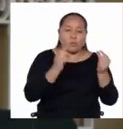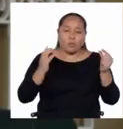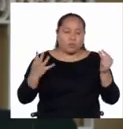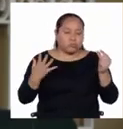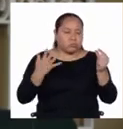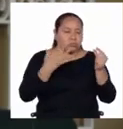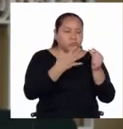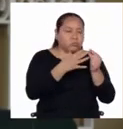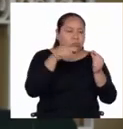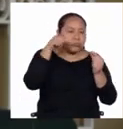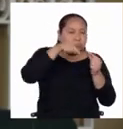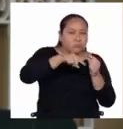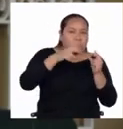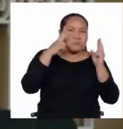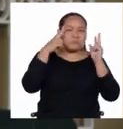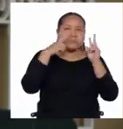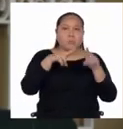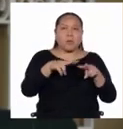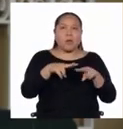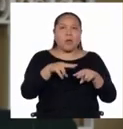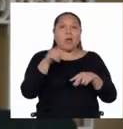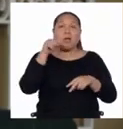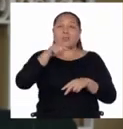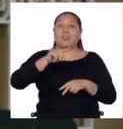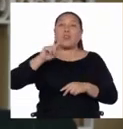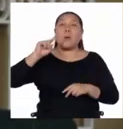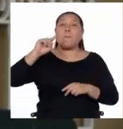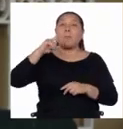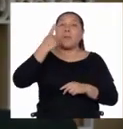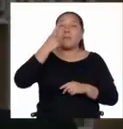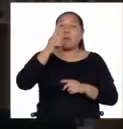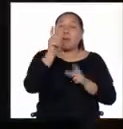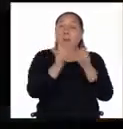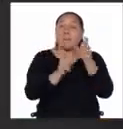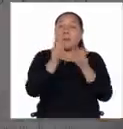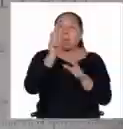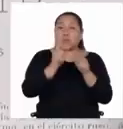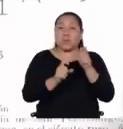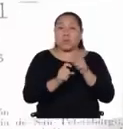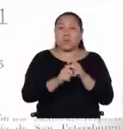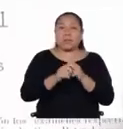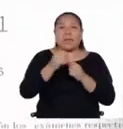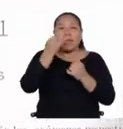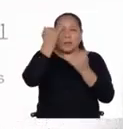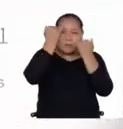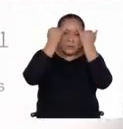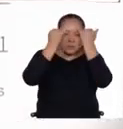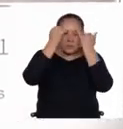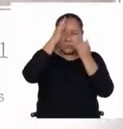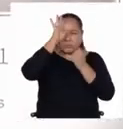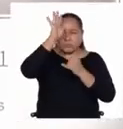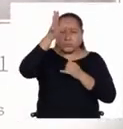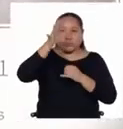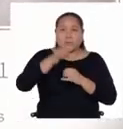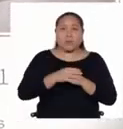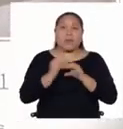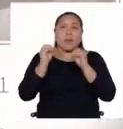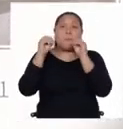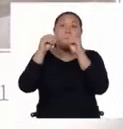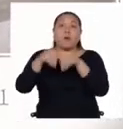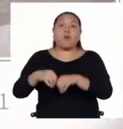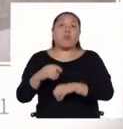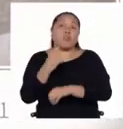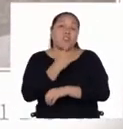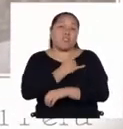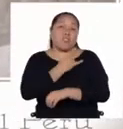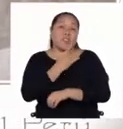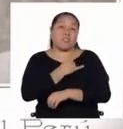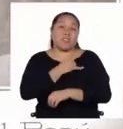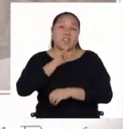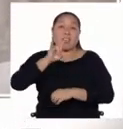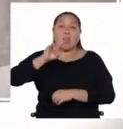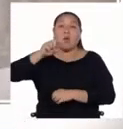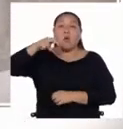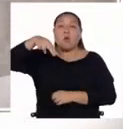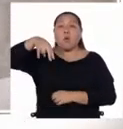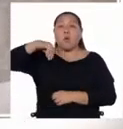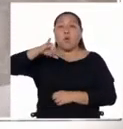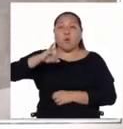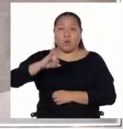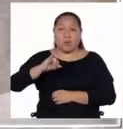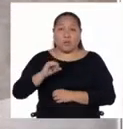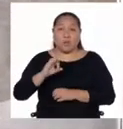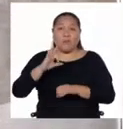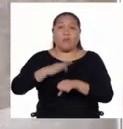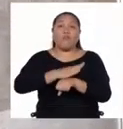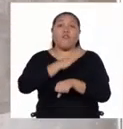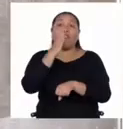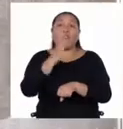pioneros justamente para formar lo que sería después la Universidad Nacional de Ingeniería, ¿no? Porque se funda